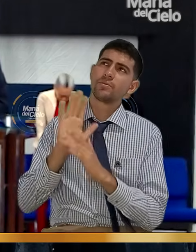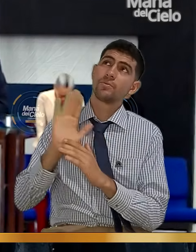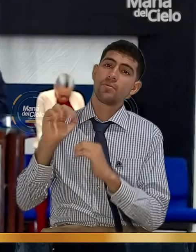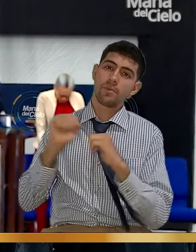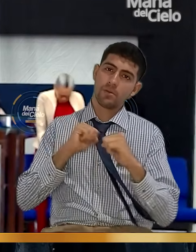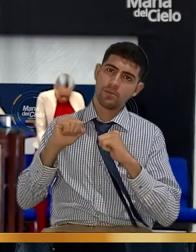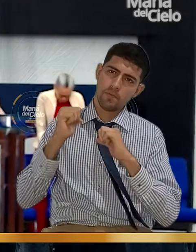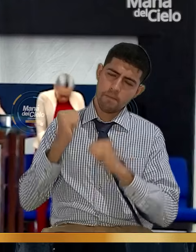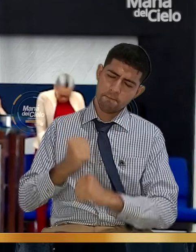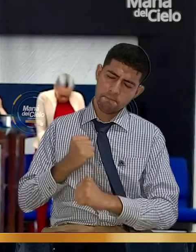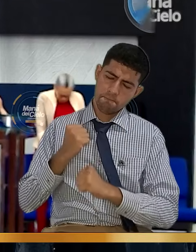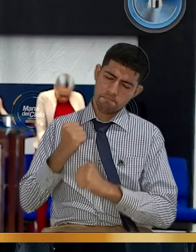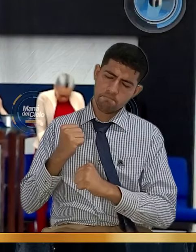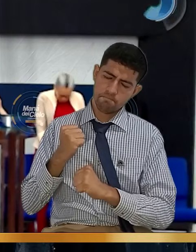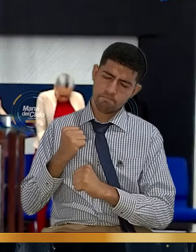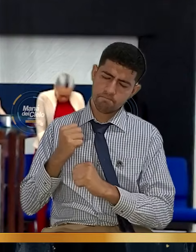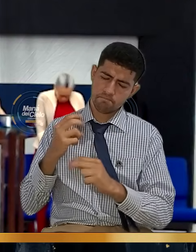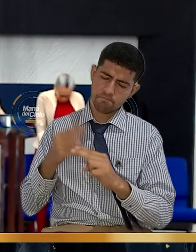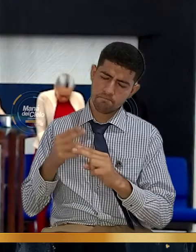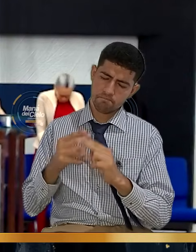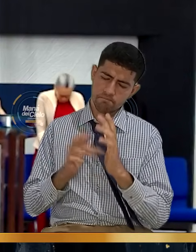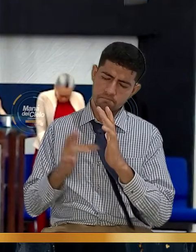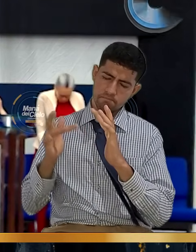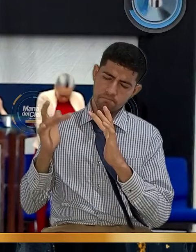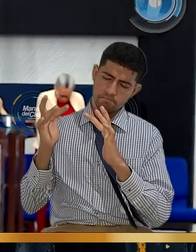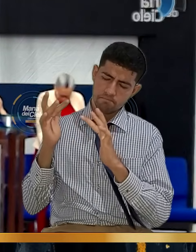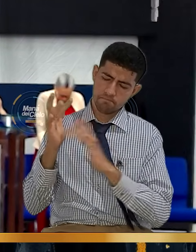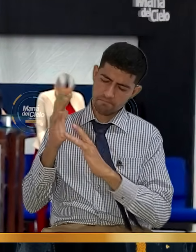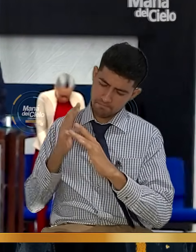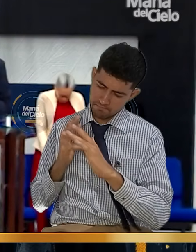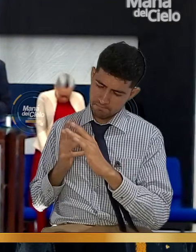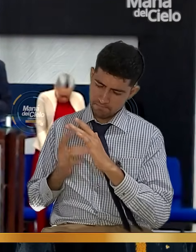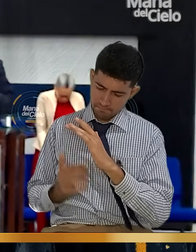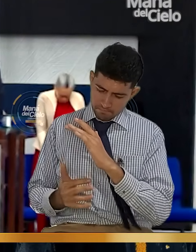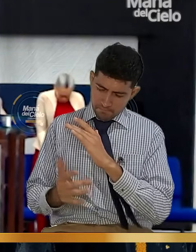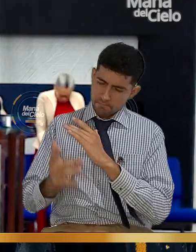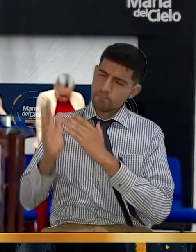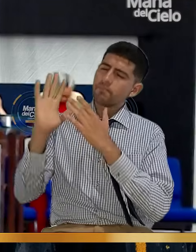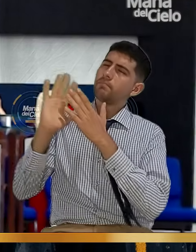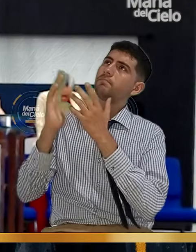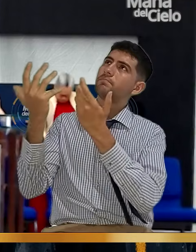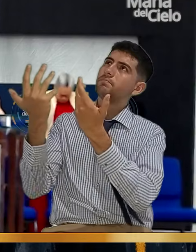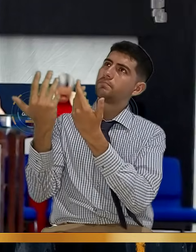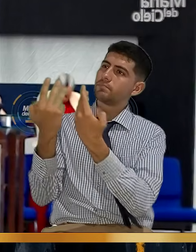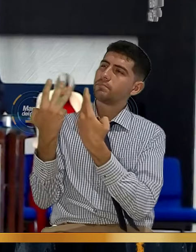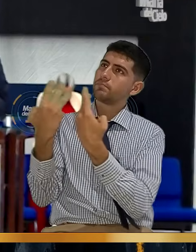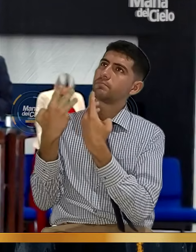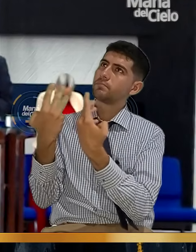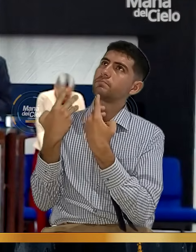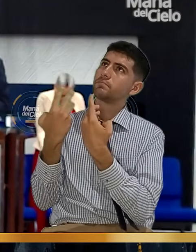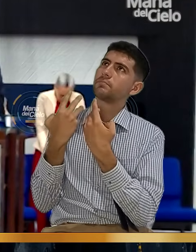Por favor, mi Rey soberano, obra de una manera especial. Te lo rogamos en tu